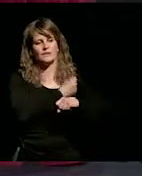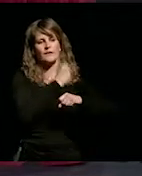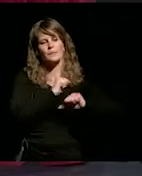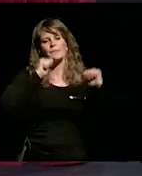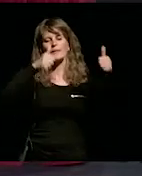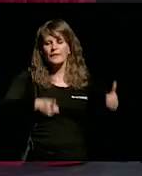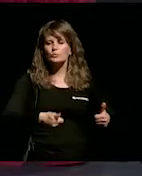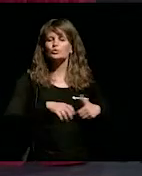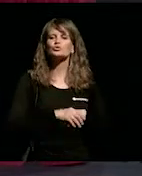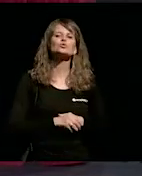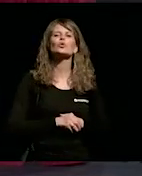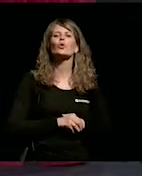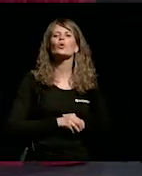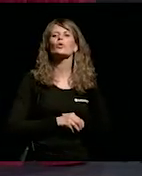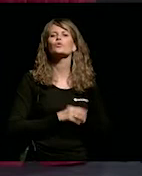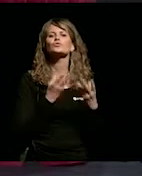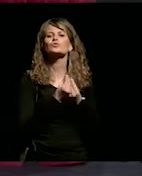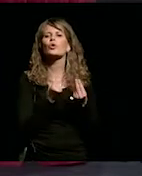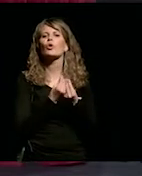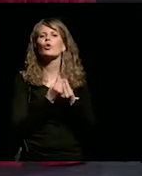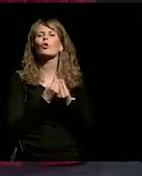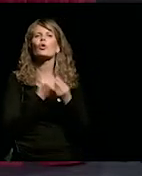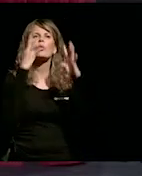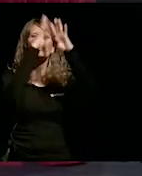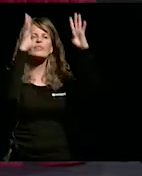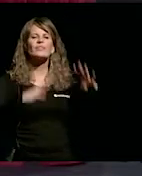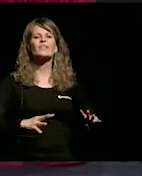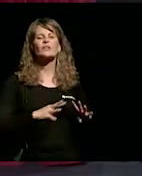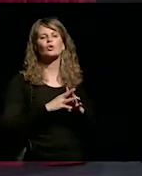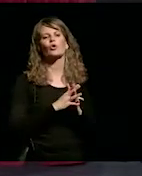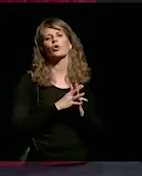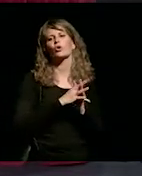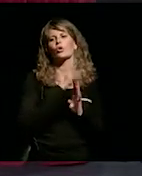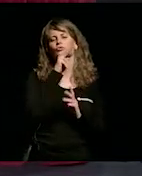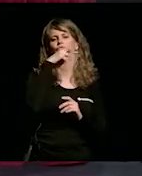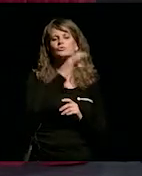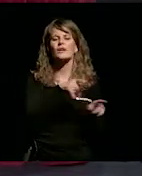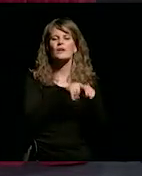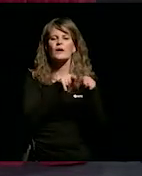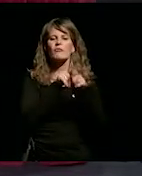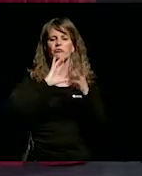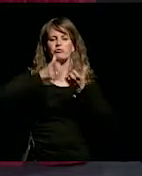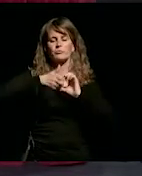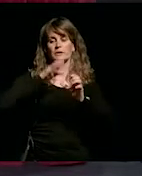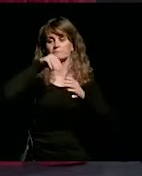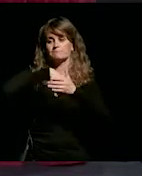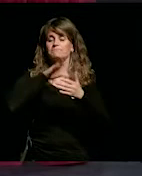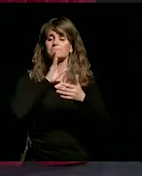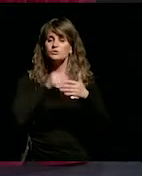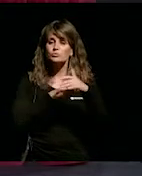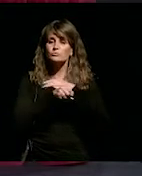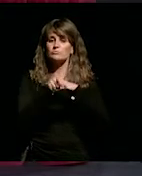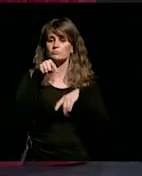comenzamos con el Circo Oz de forma residente en Melbourne, que bueno,